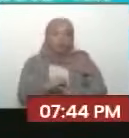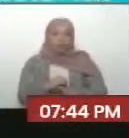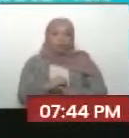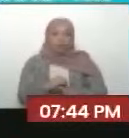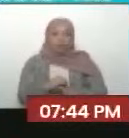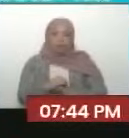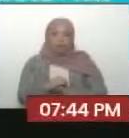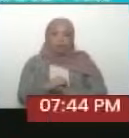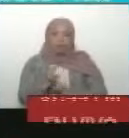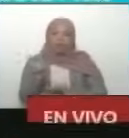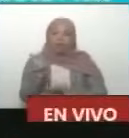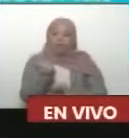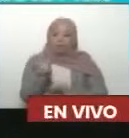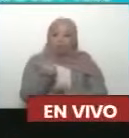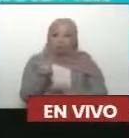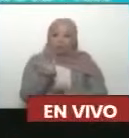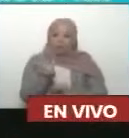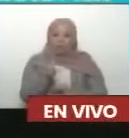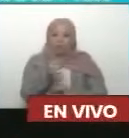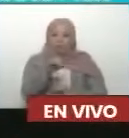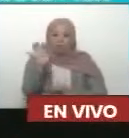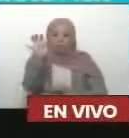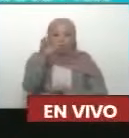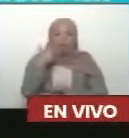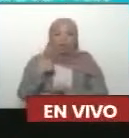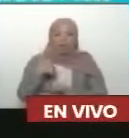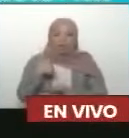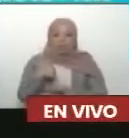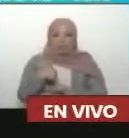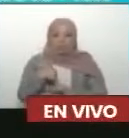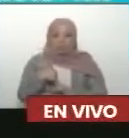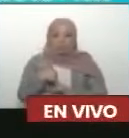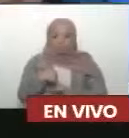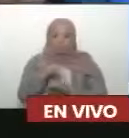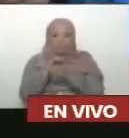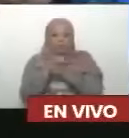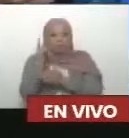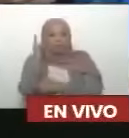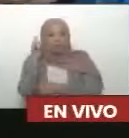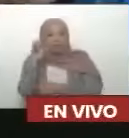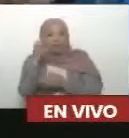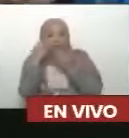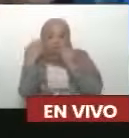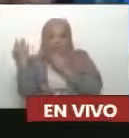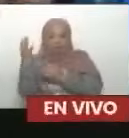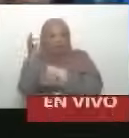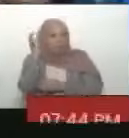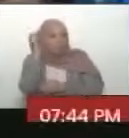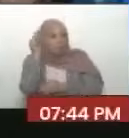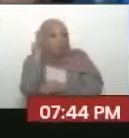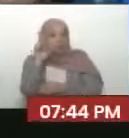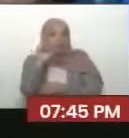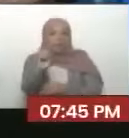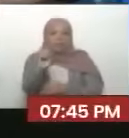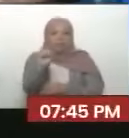la República Bolivariana de Venezuela en Argentina, la compañera Estela Lugo,